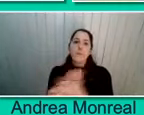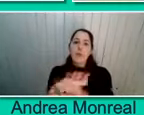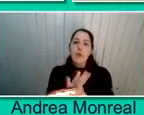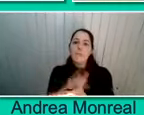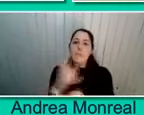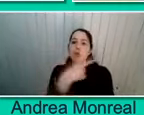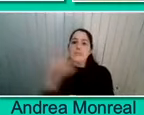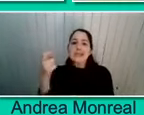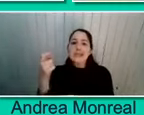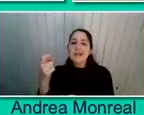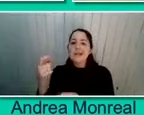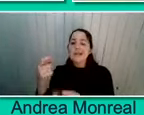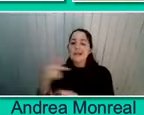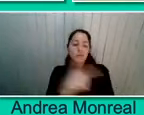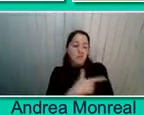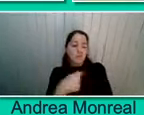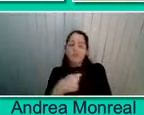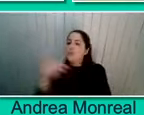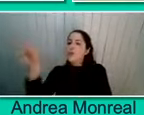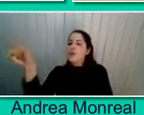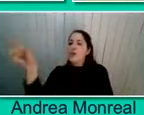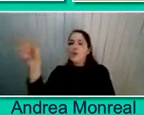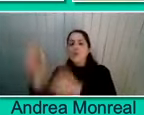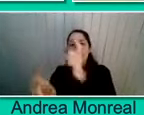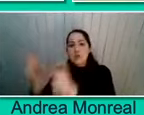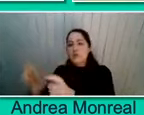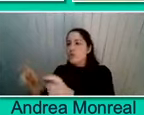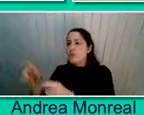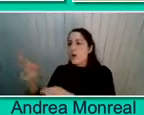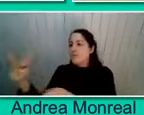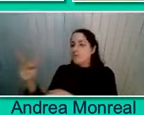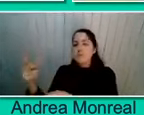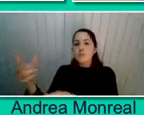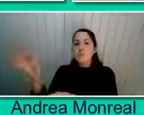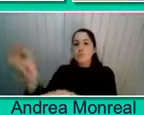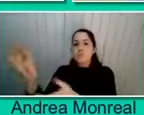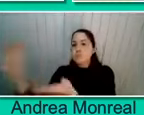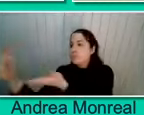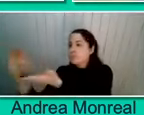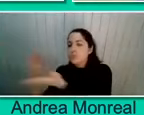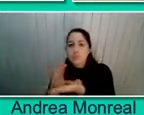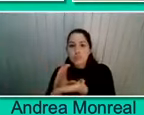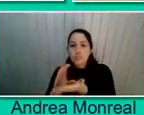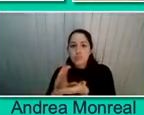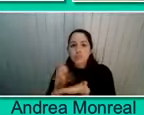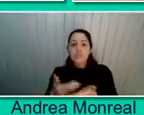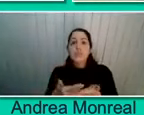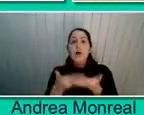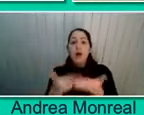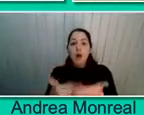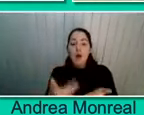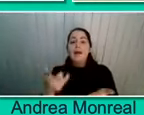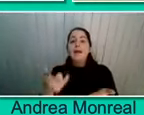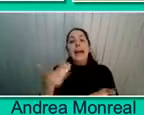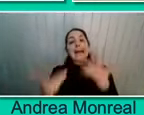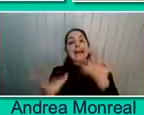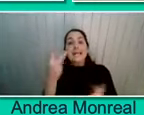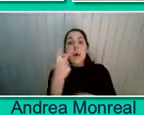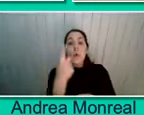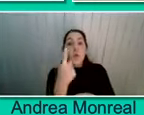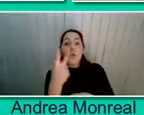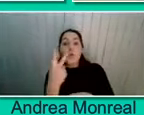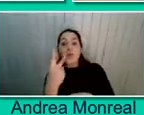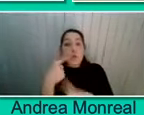tomadas una mañana, un sábado en una feria, y tal vez de esas va a aparecer 1 o 2 positivos, y eso va a permitir frenar